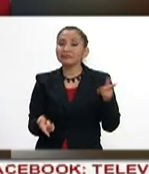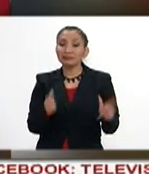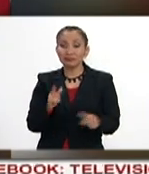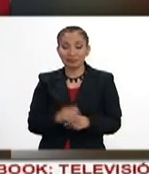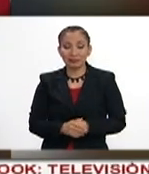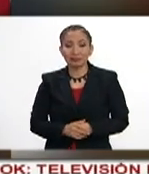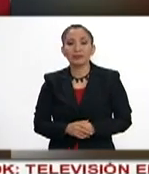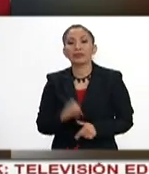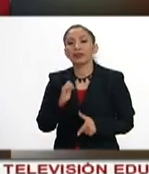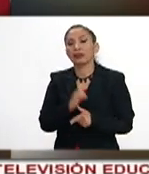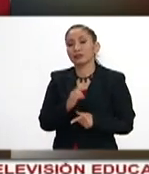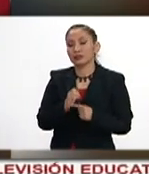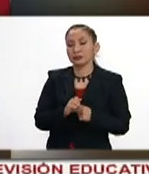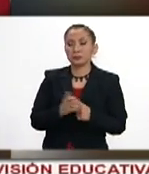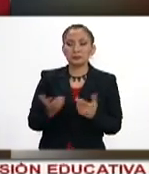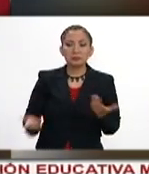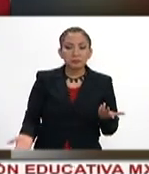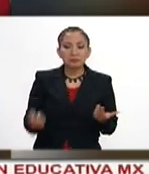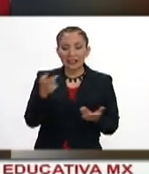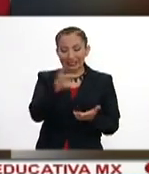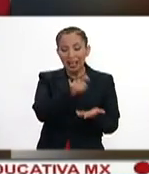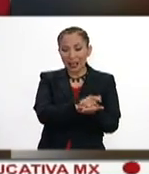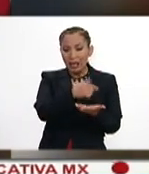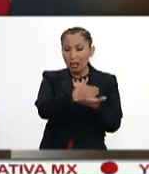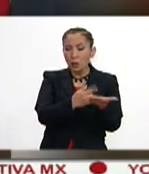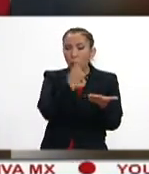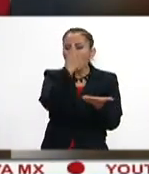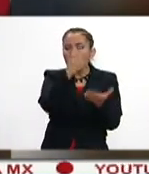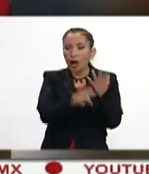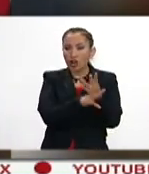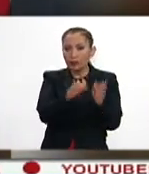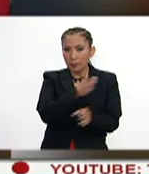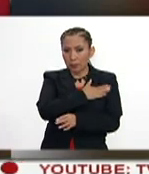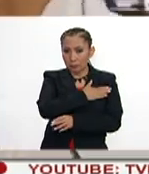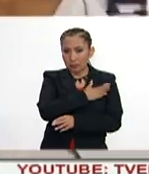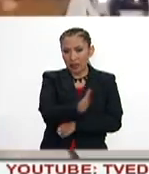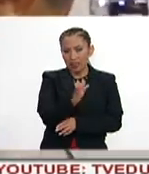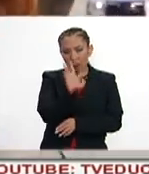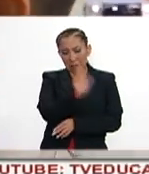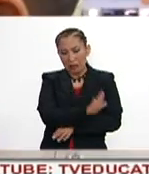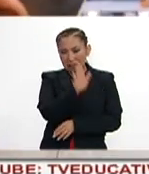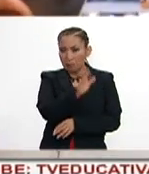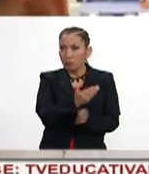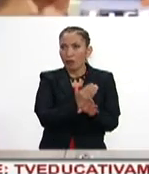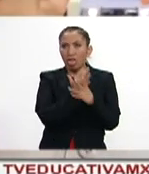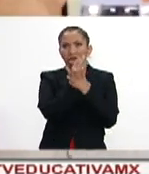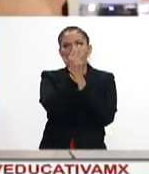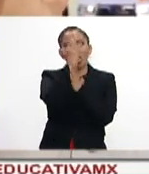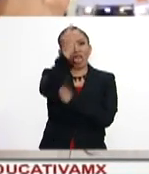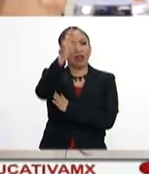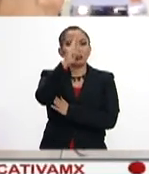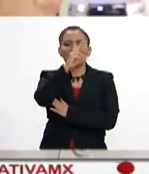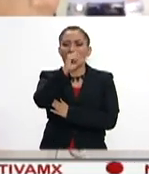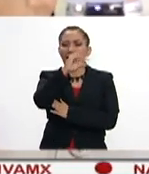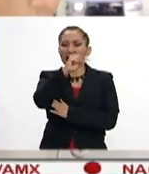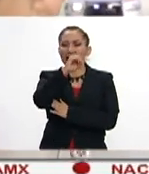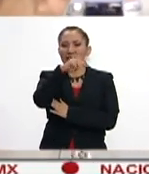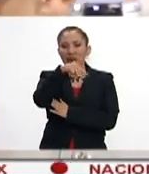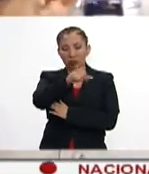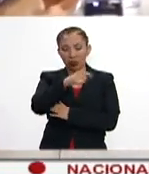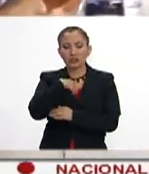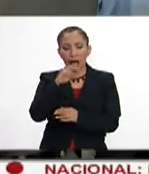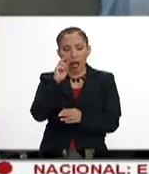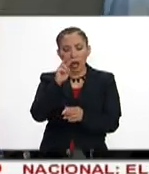bueno, dentro de esta ley que sí se está considerando como muy racista, es que sí han salido